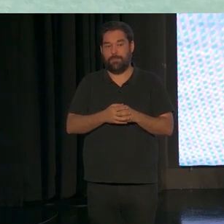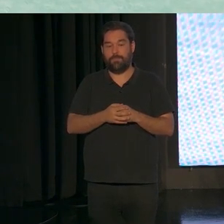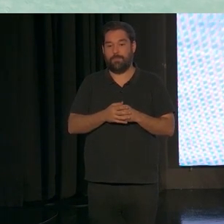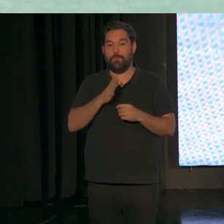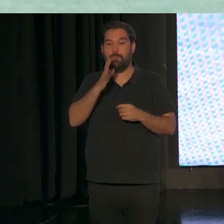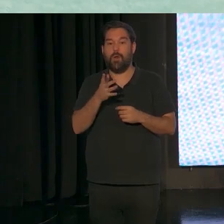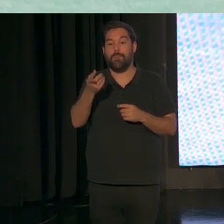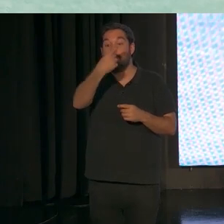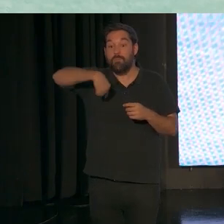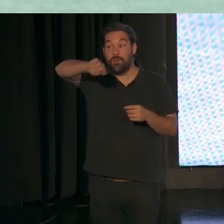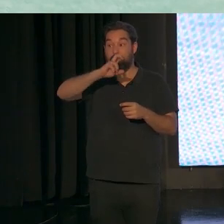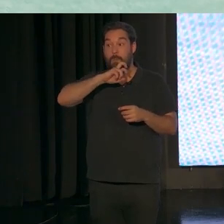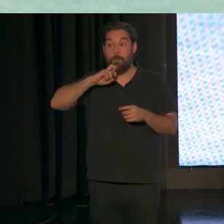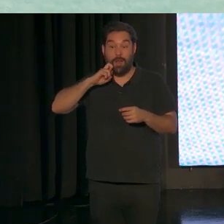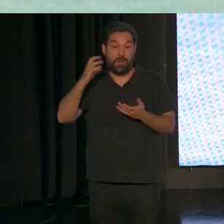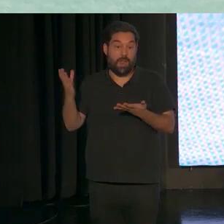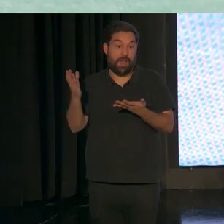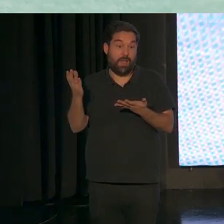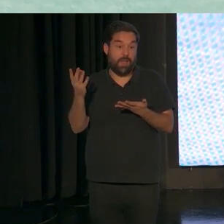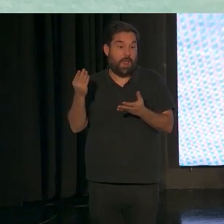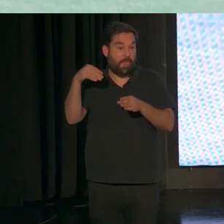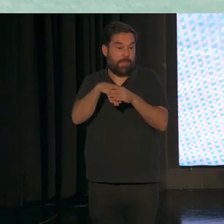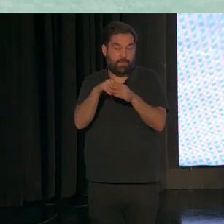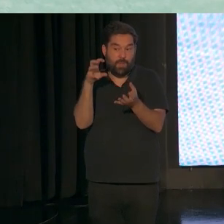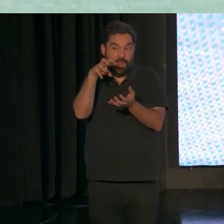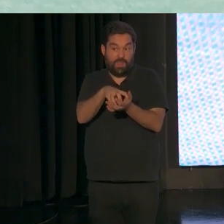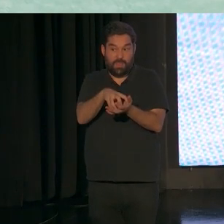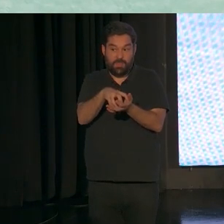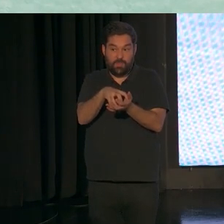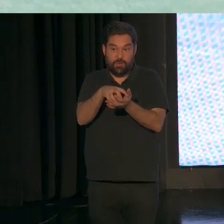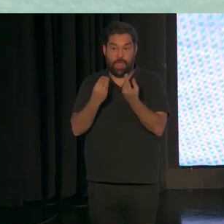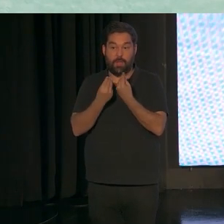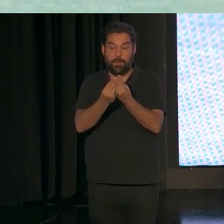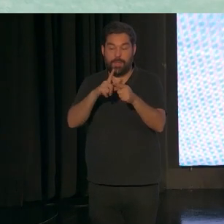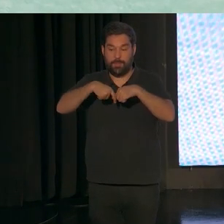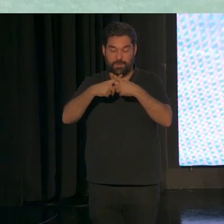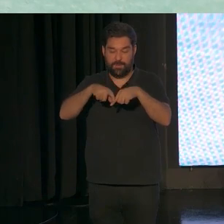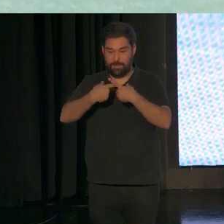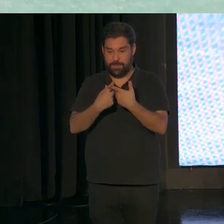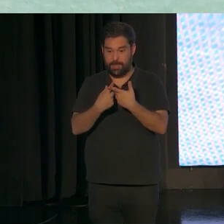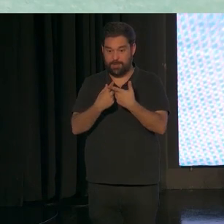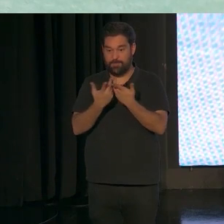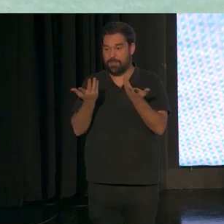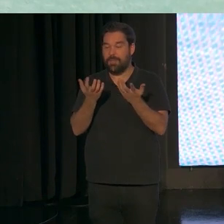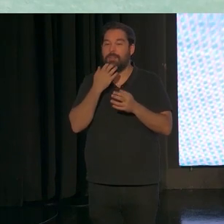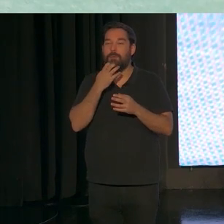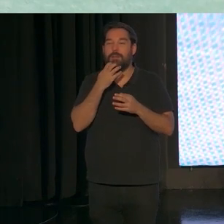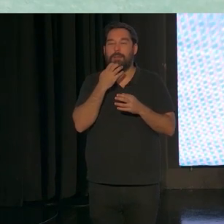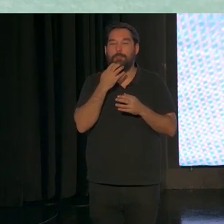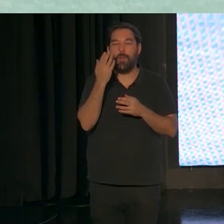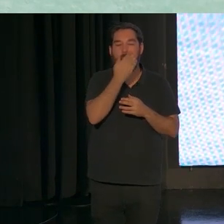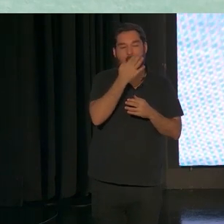tenéis que poner en valor en los centros a los que acompañáis a las familias a eso cuando pasan de de atención temprana a la